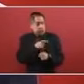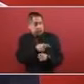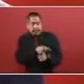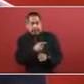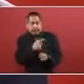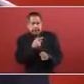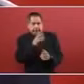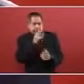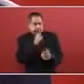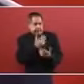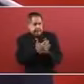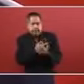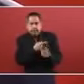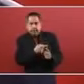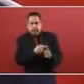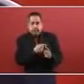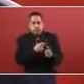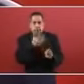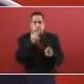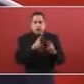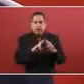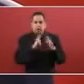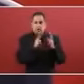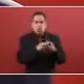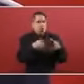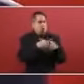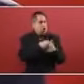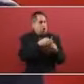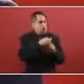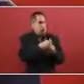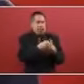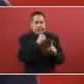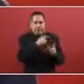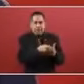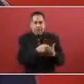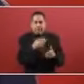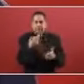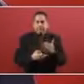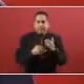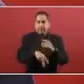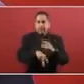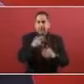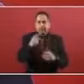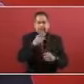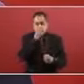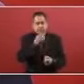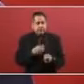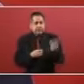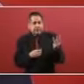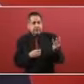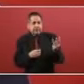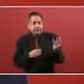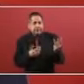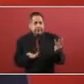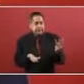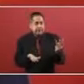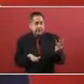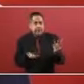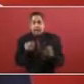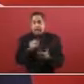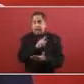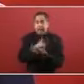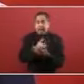funcionar, no sesionan, porque nada más hay tres y la ley no